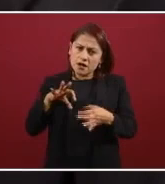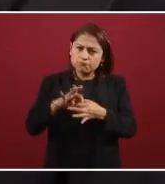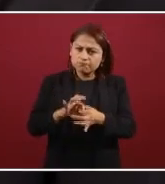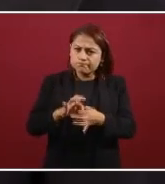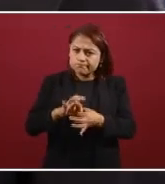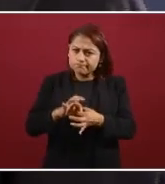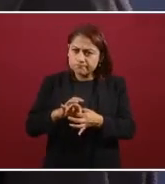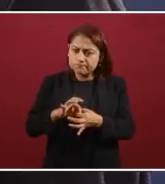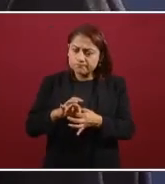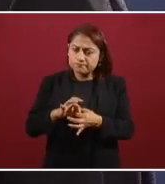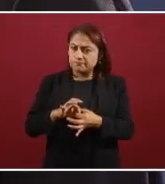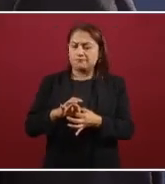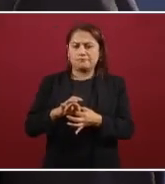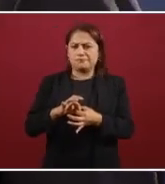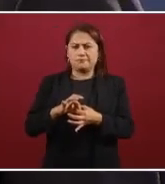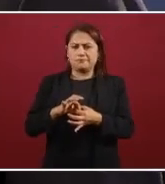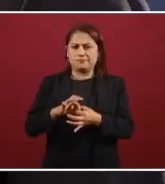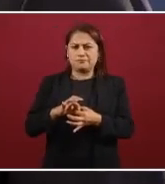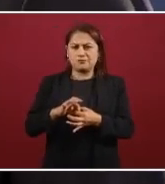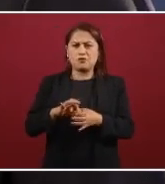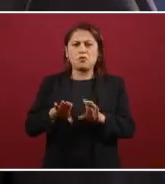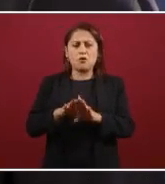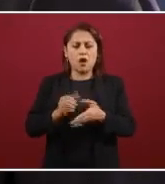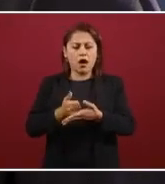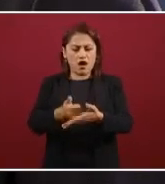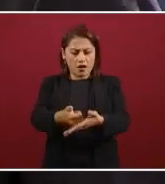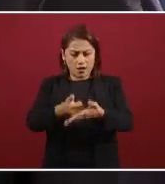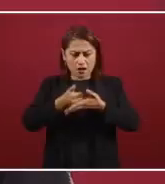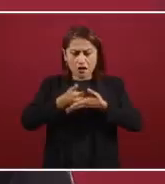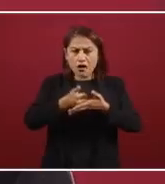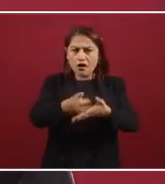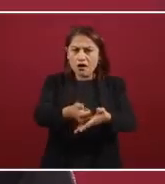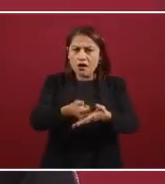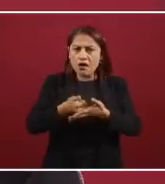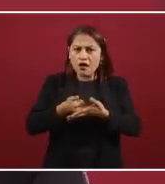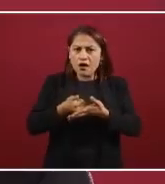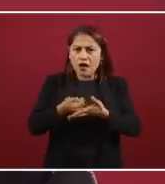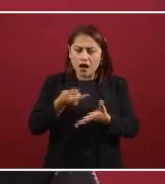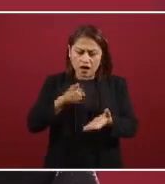la ayuda mutua que se tiene